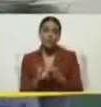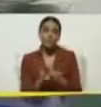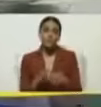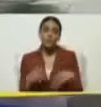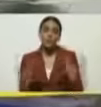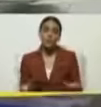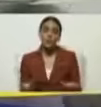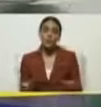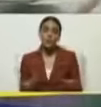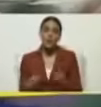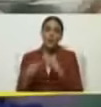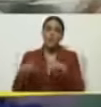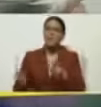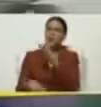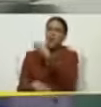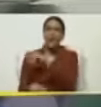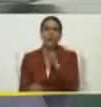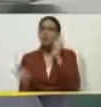Pero ellos nos invisibilizan.